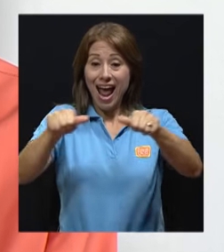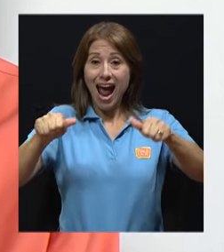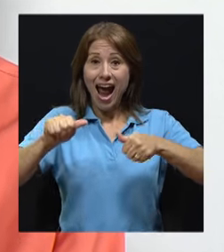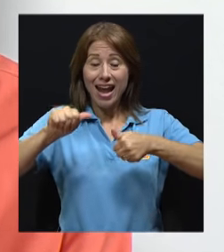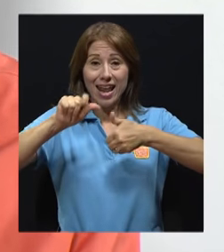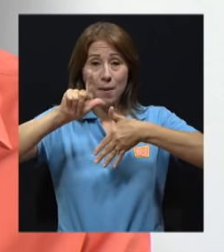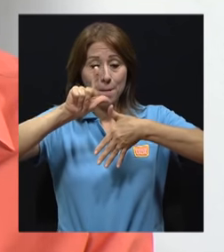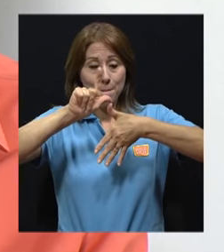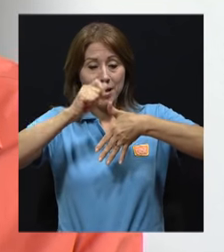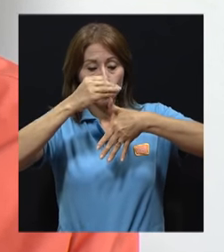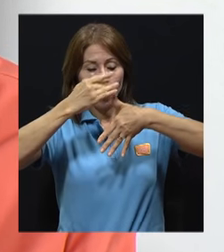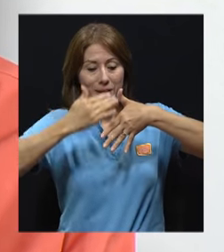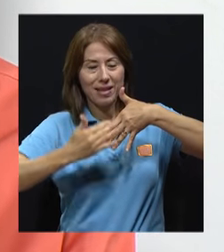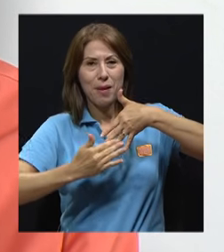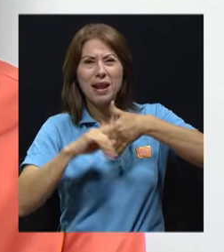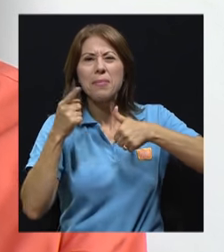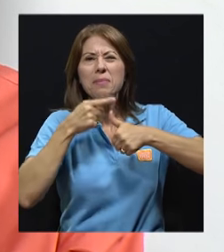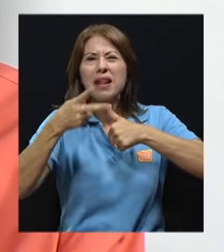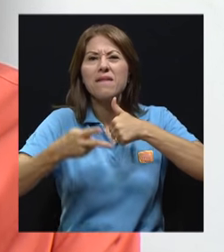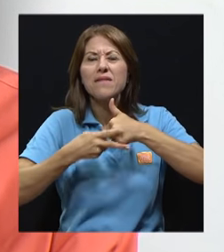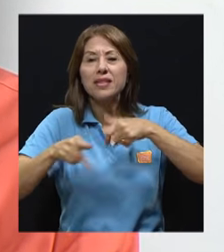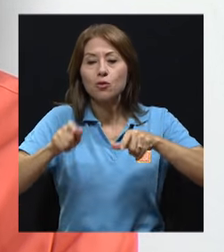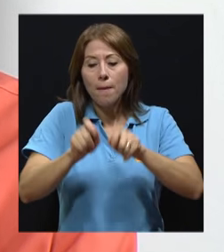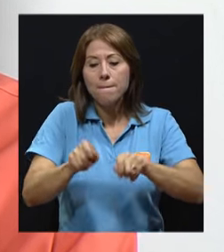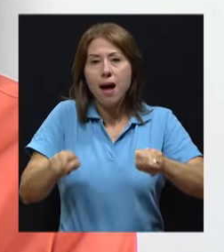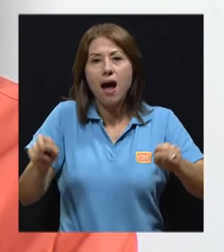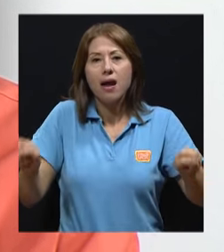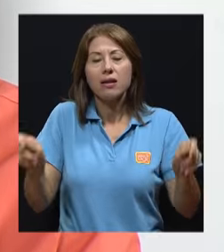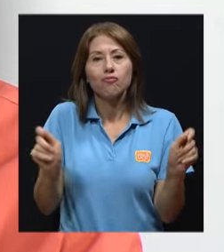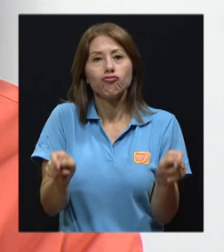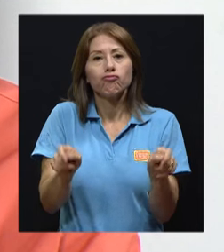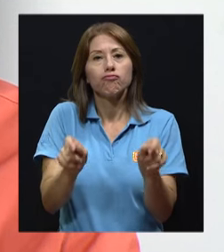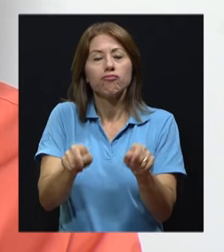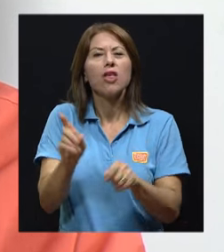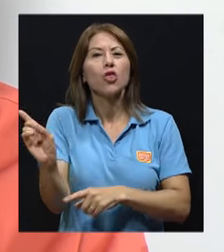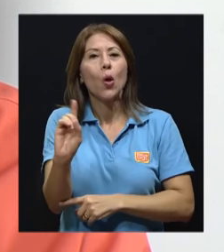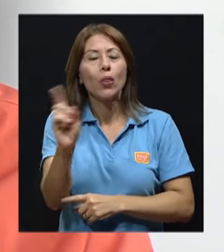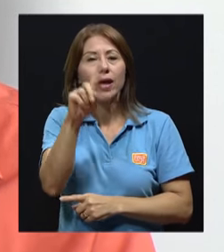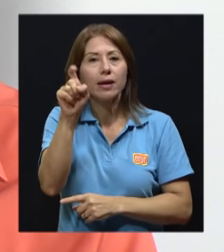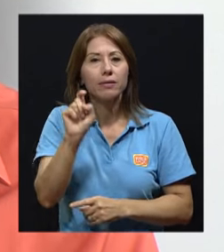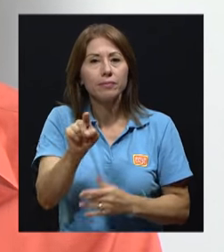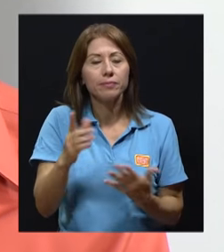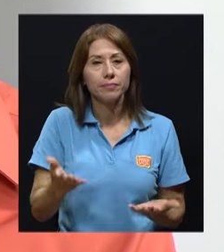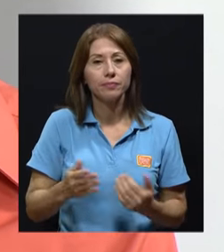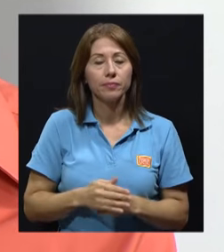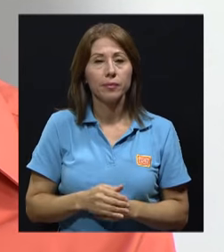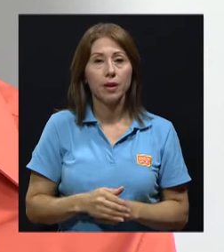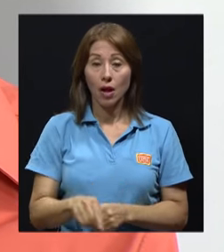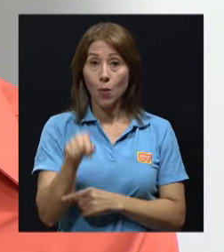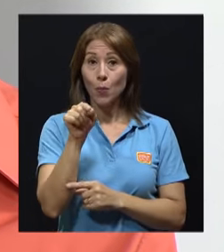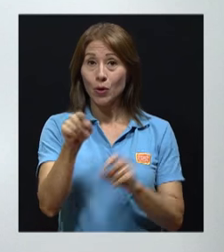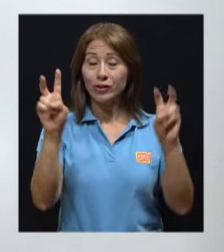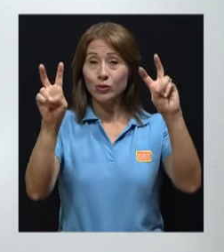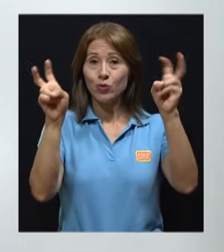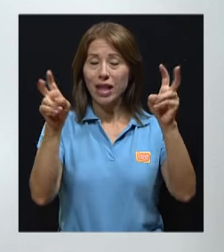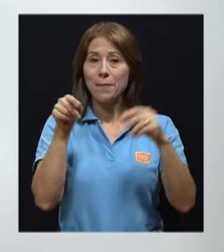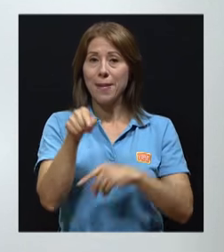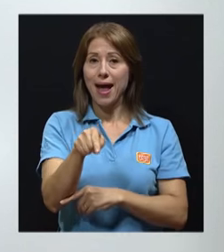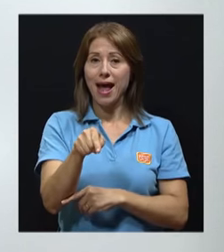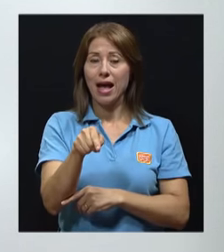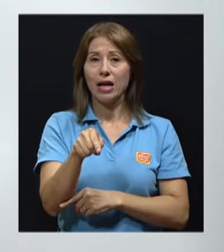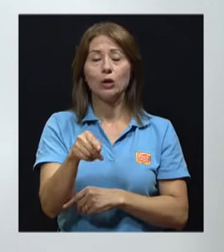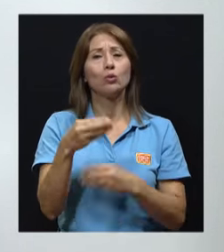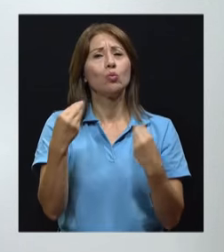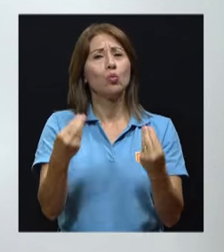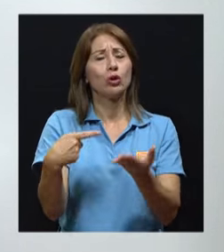cuéntenos Qué sabemos al respecto y en el área dónde primero Tuvimos una marimba raciel